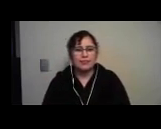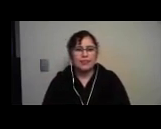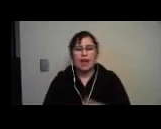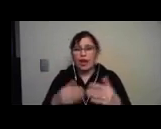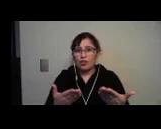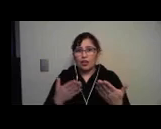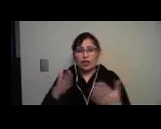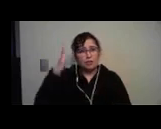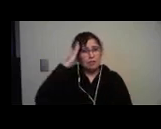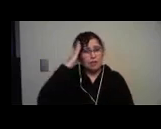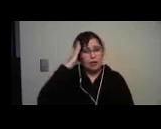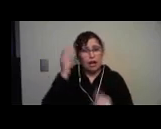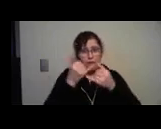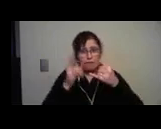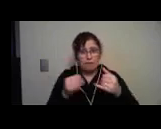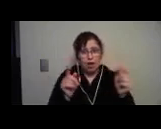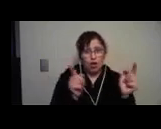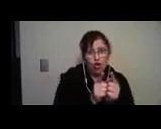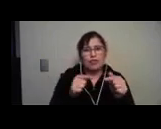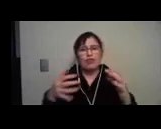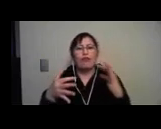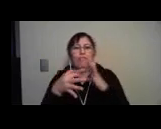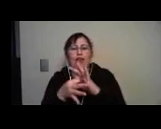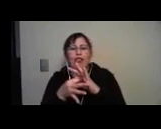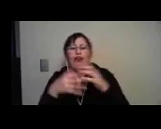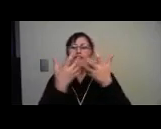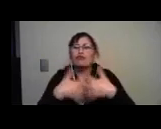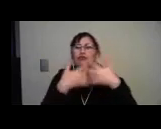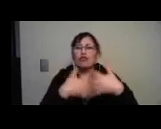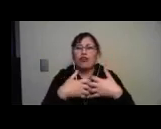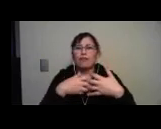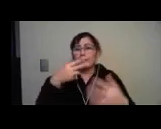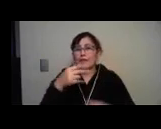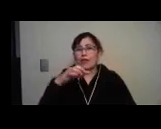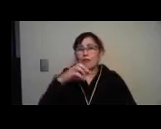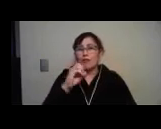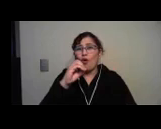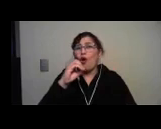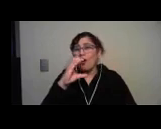La memoria a corto plazo se asocia mucho a funciones hipocampales, ¿ya?